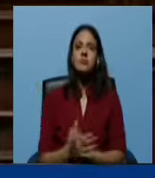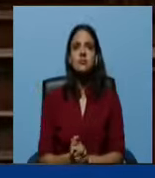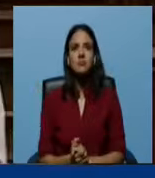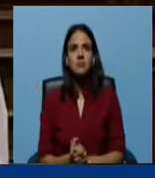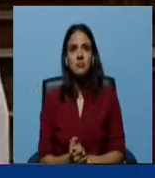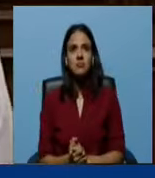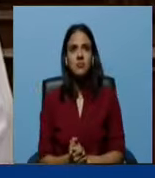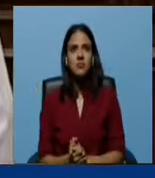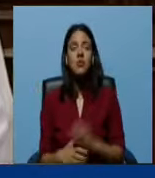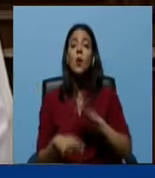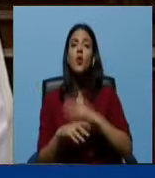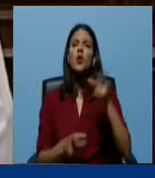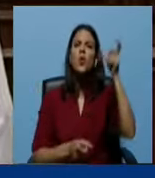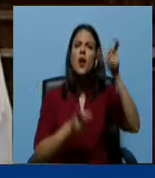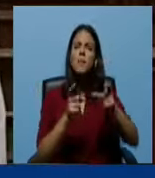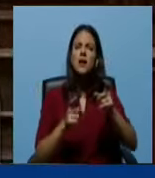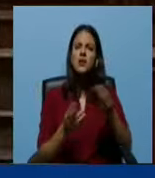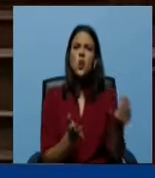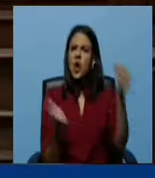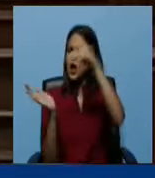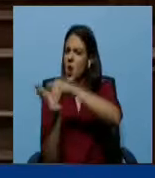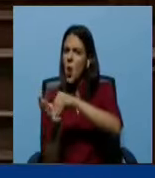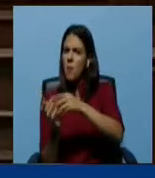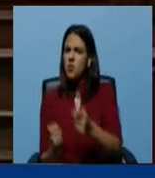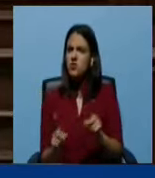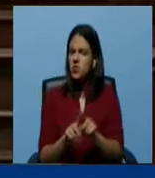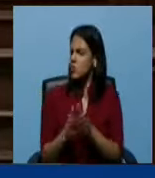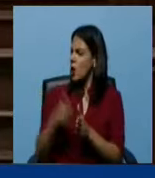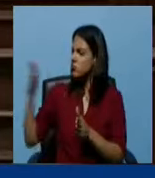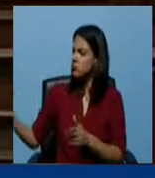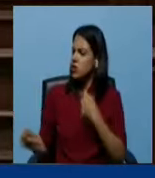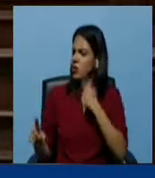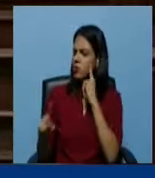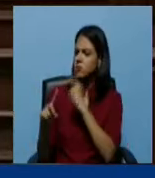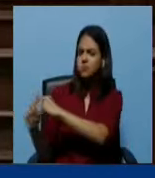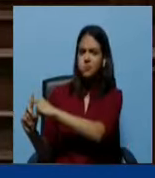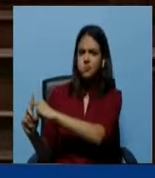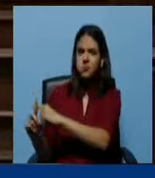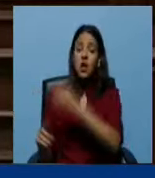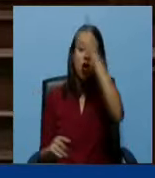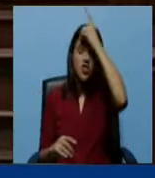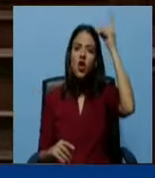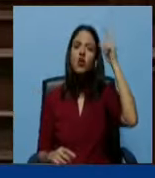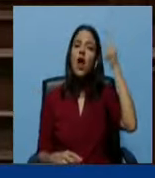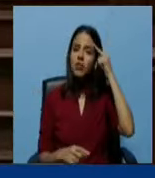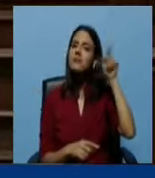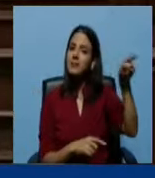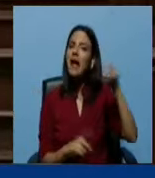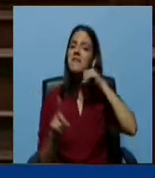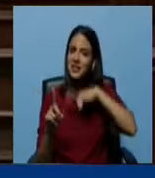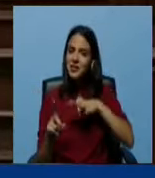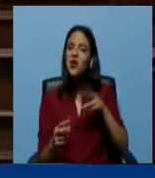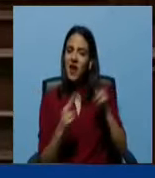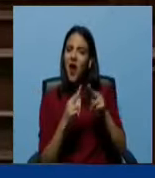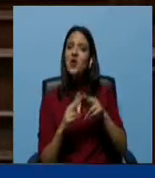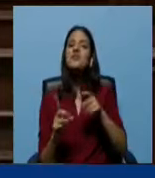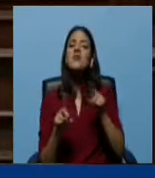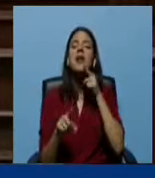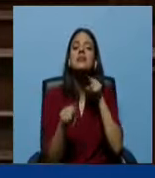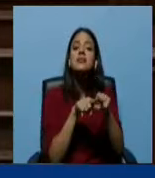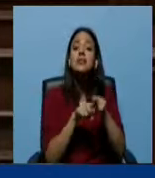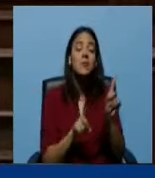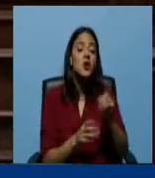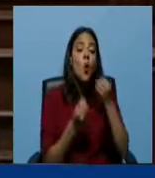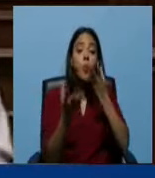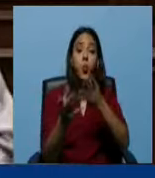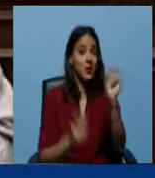Porque me lo había puesto una gente que tú sabes quiénes eran. Dios dado a conocer el chisme completo. No lo vayas a contar en el